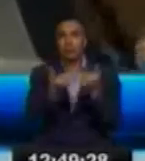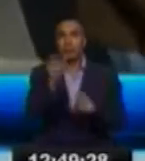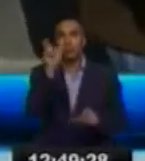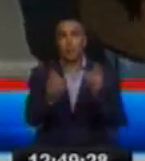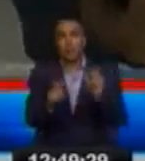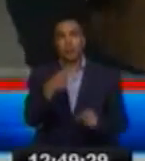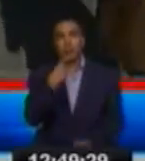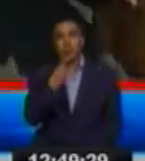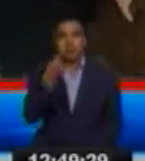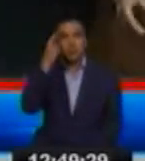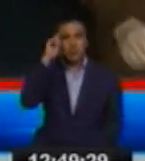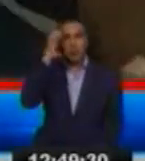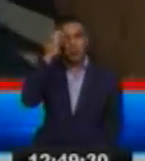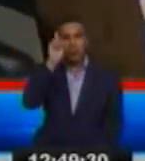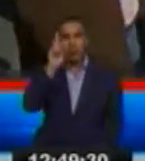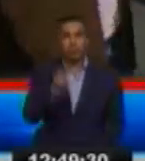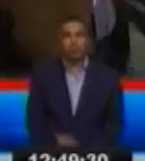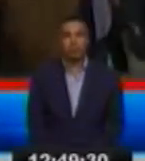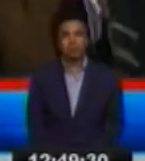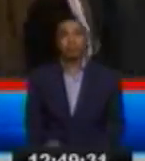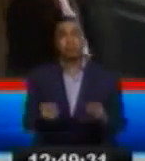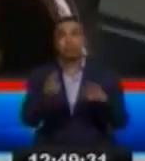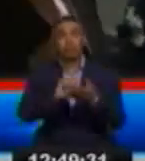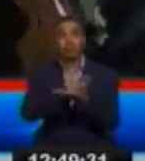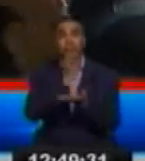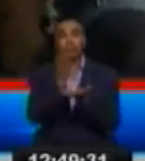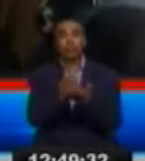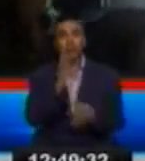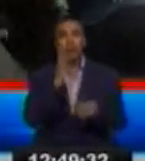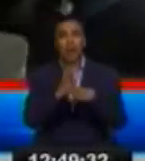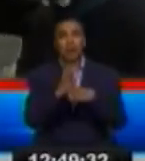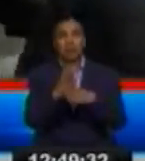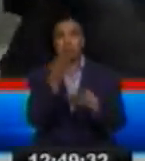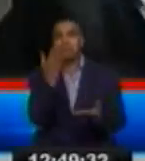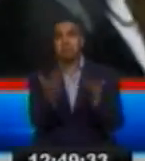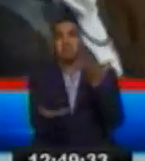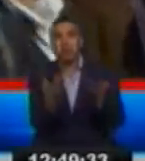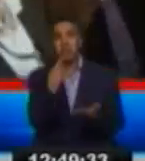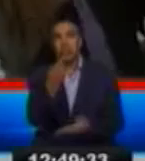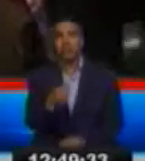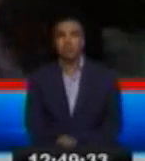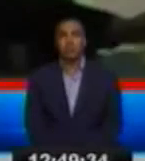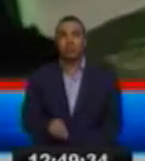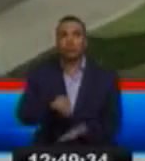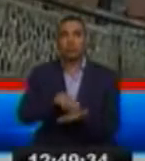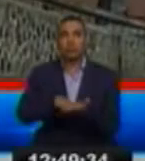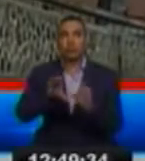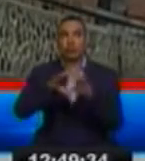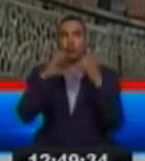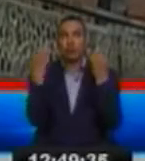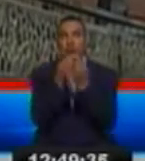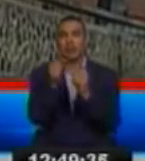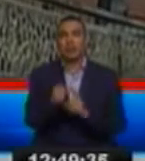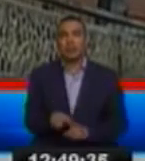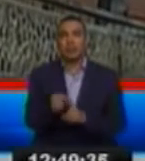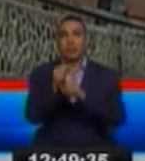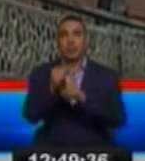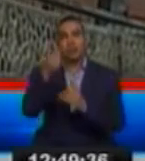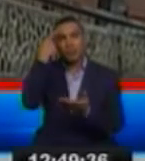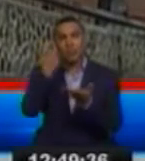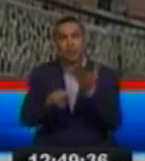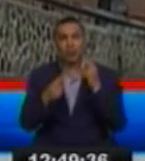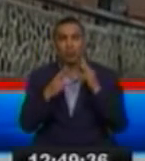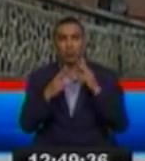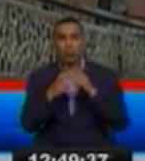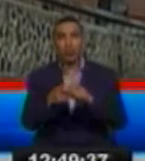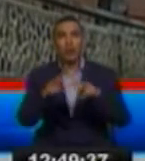algunas reacciones acá en el Parlamento. Todas hablan de la posibilidad de conformar una comisión especial para investigar